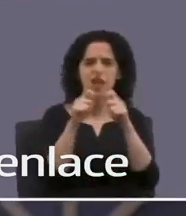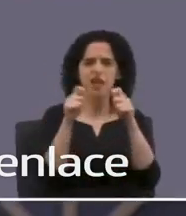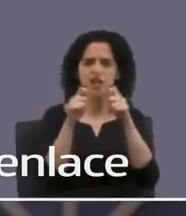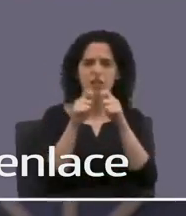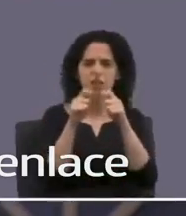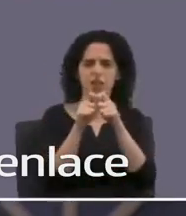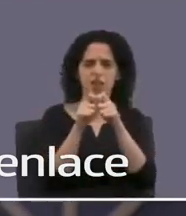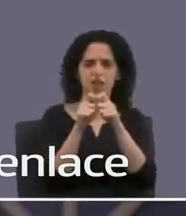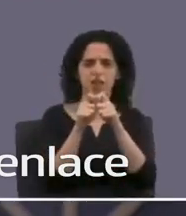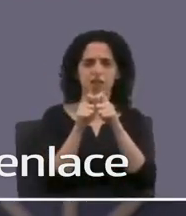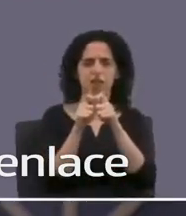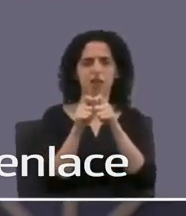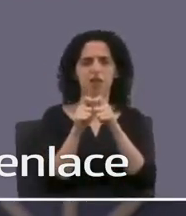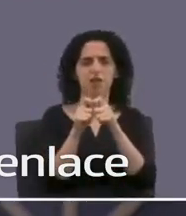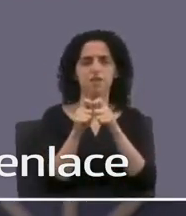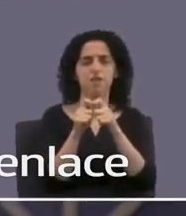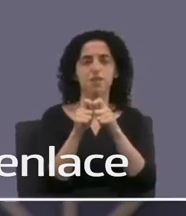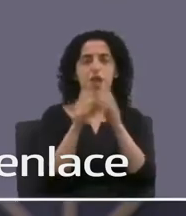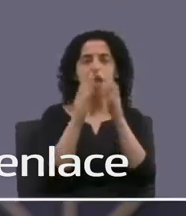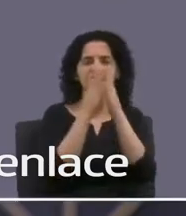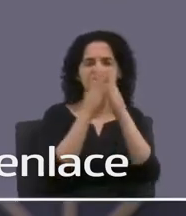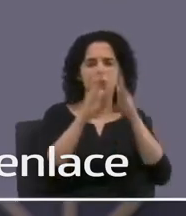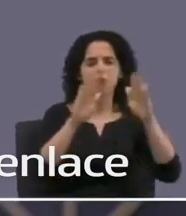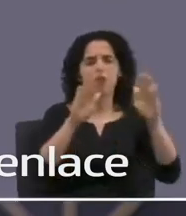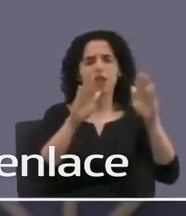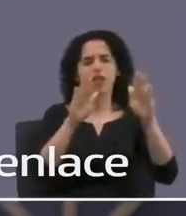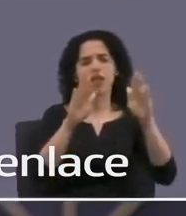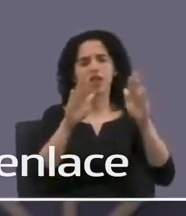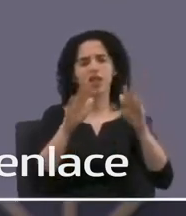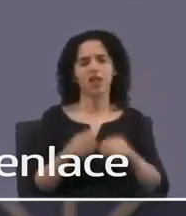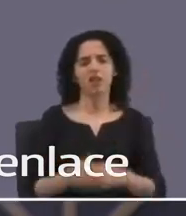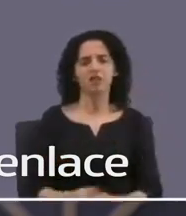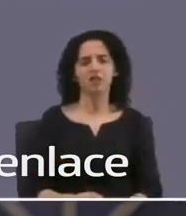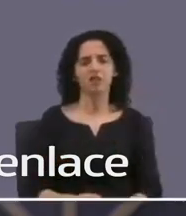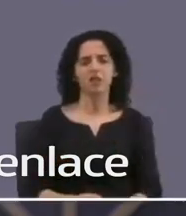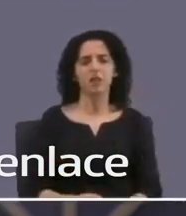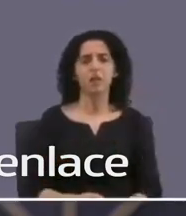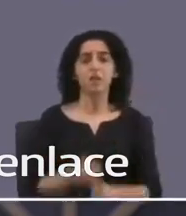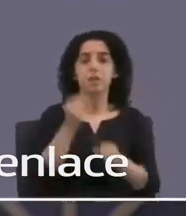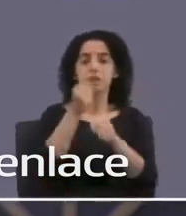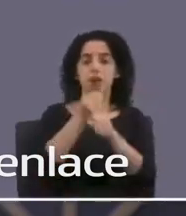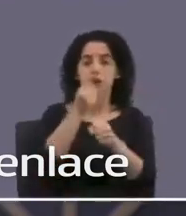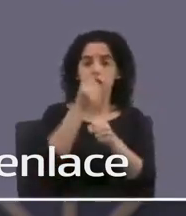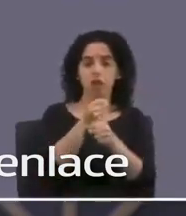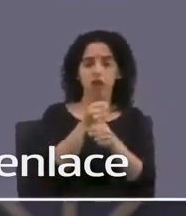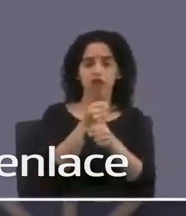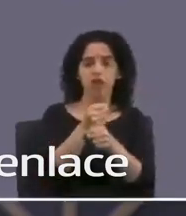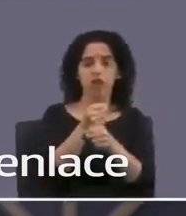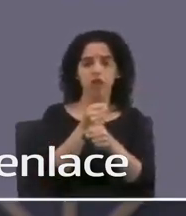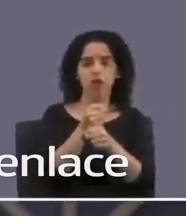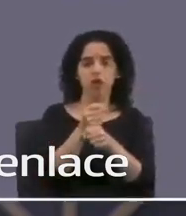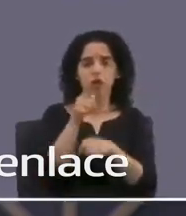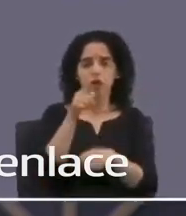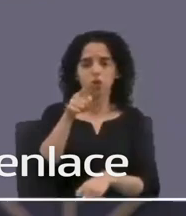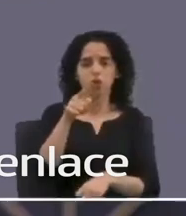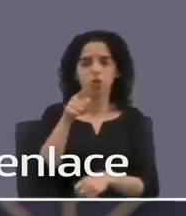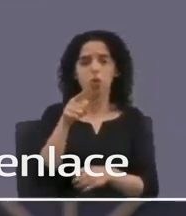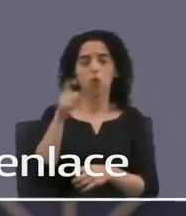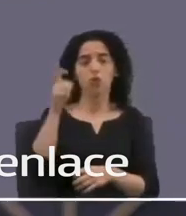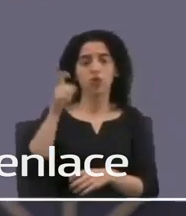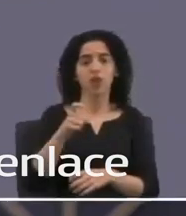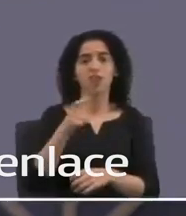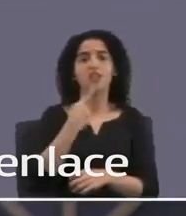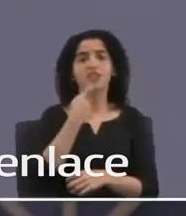específica, específica. Esa puerta se abre para un trabajo. Bueno, tú